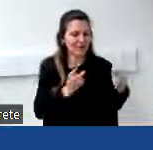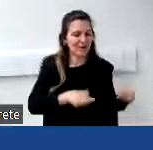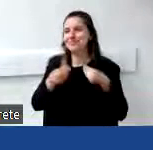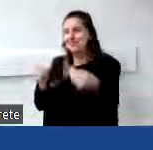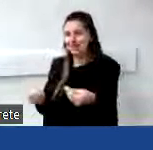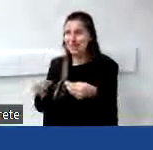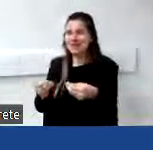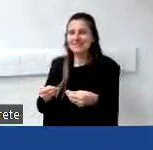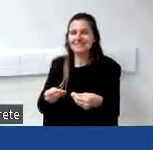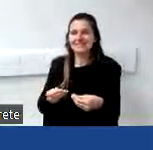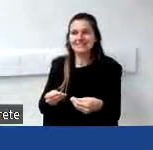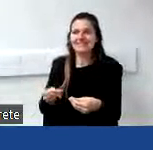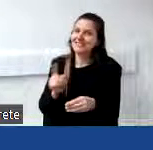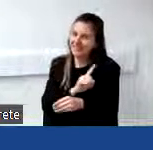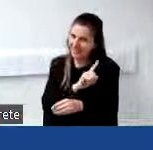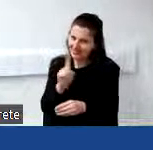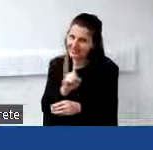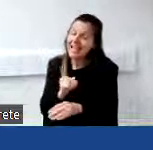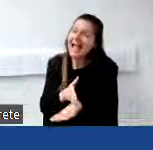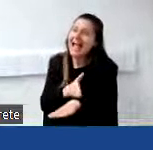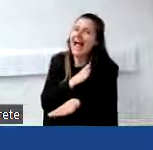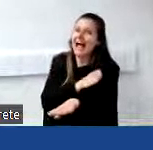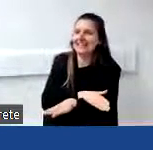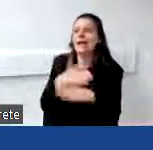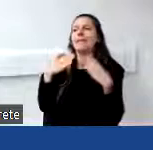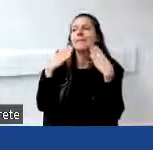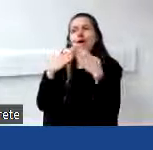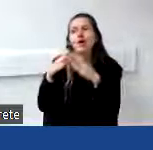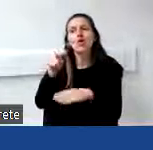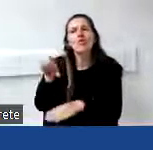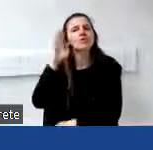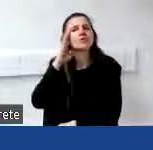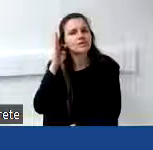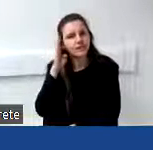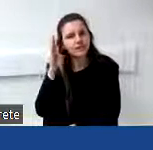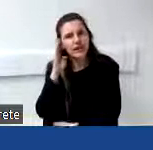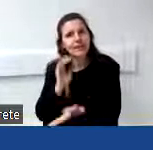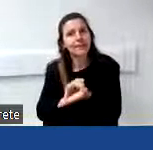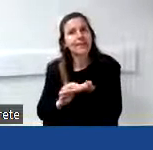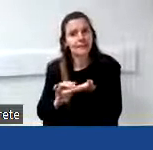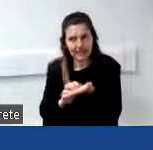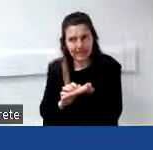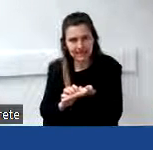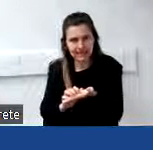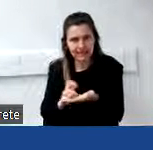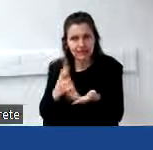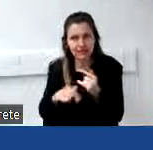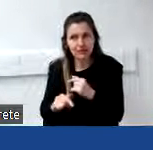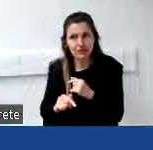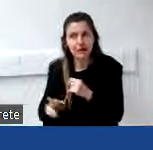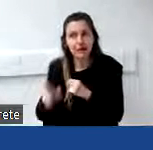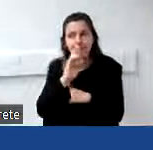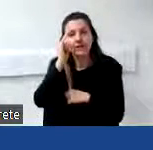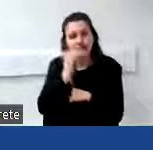que viene a la consulta, persona con discapacidad visual, no sabe braille. Entonces ahí, de nuevo, la barrera. ¿Tá? Por eso es importante